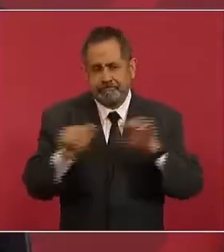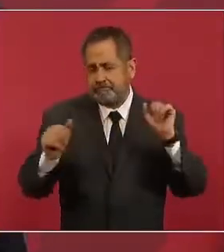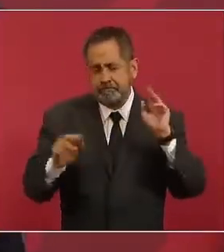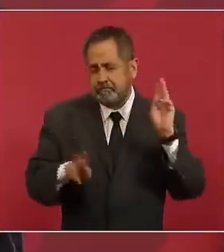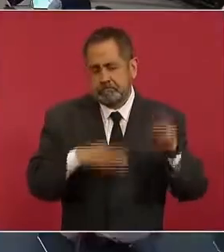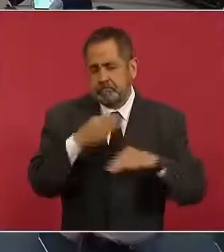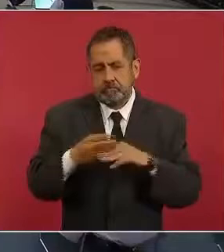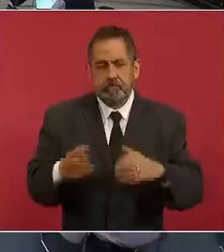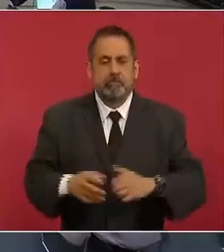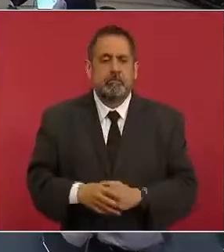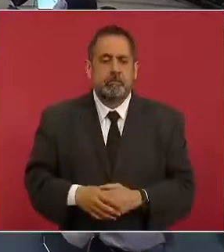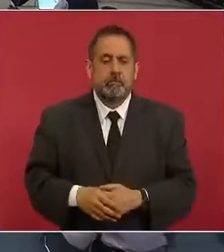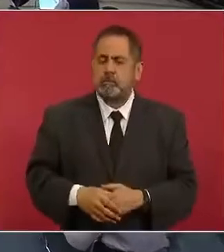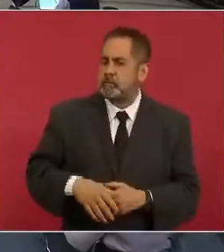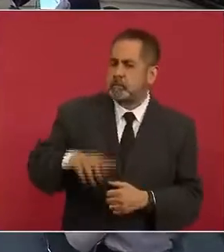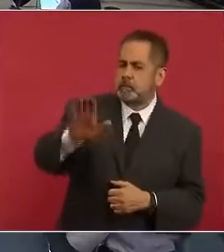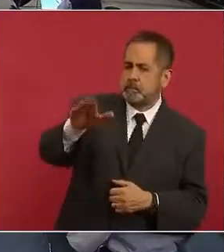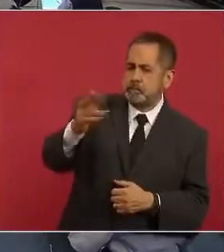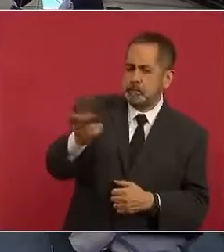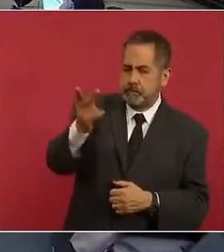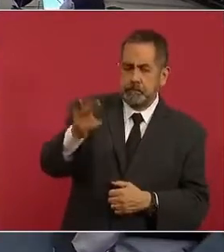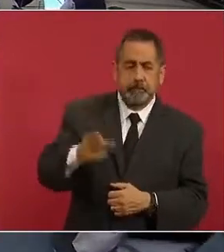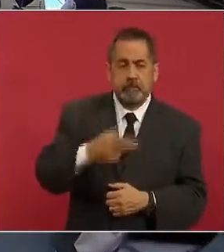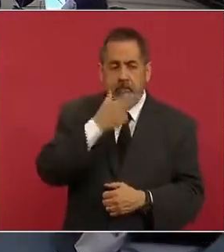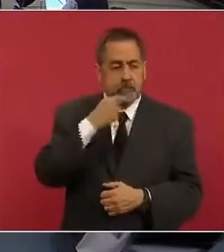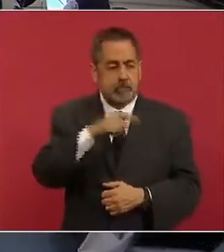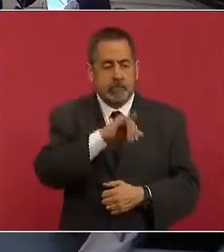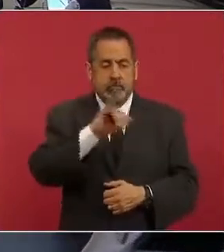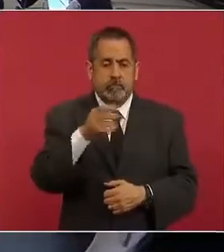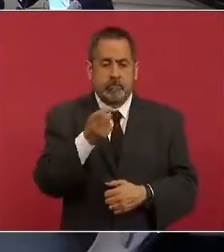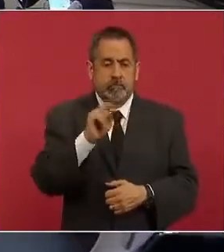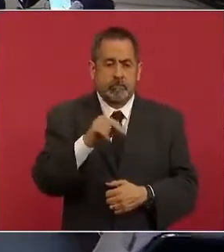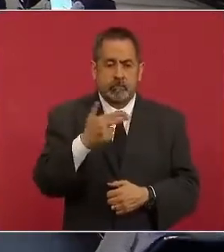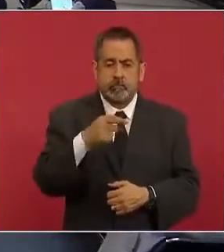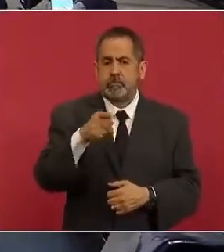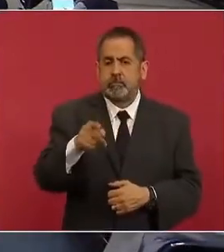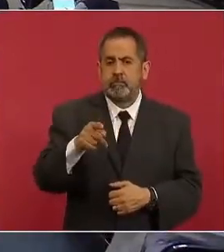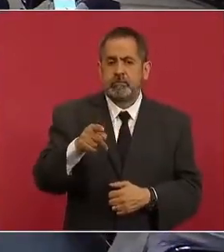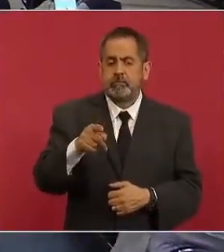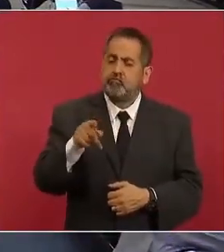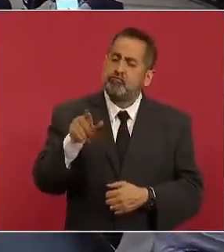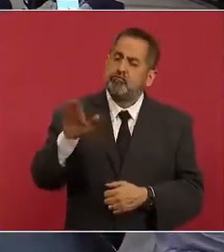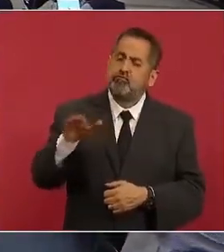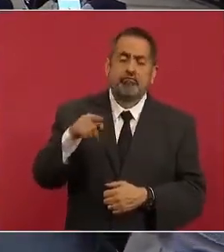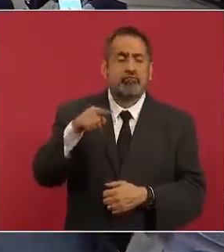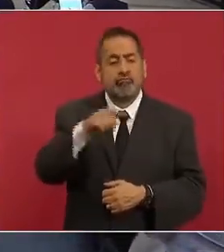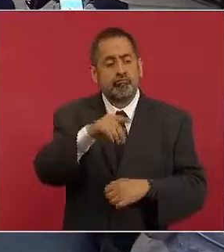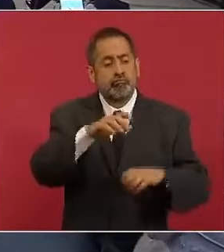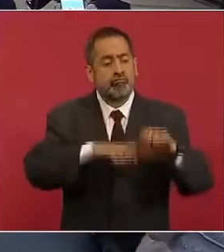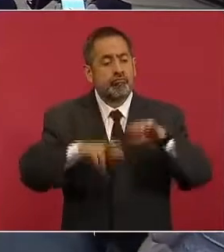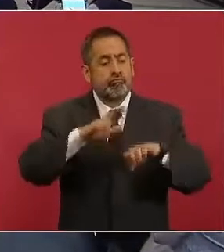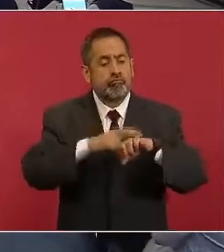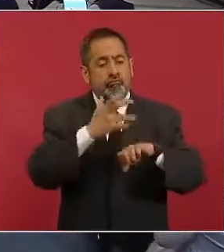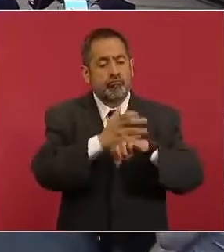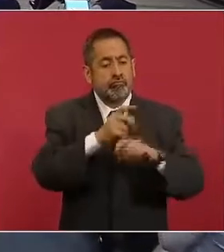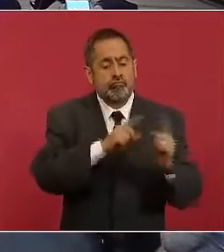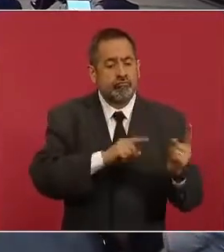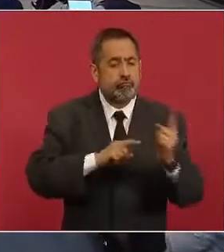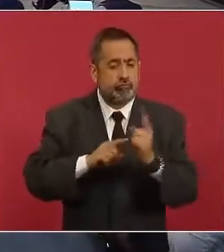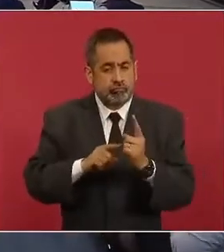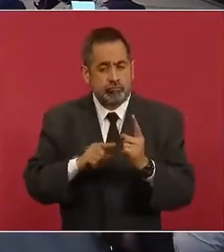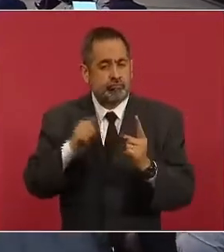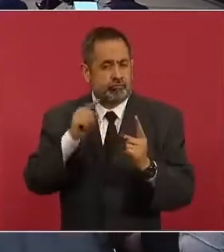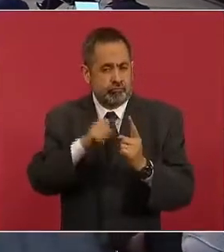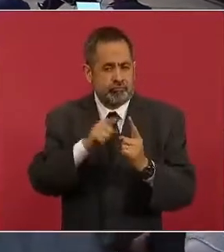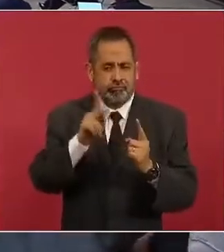lado. El propio John Kerry dijo que sería el embajador de Estados Unidos en México, Ken Salazar,